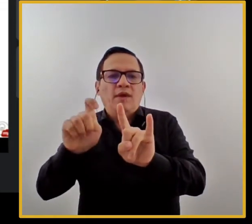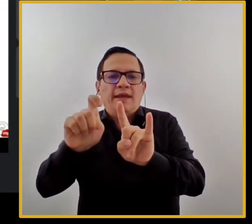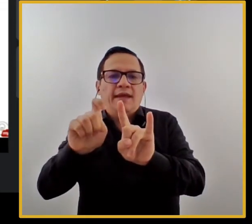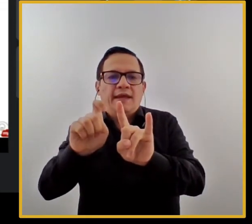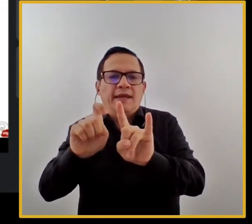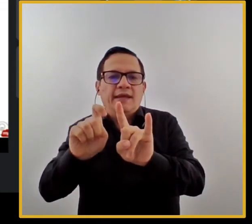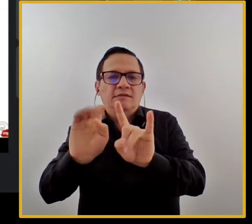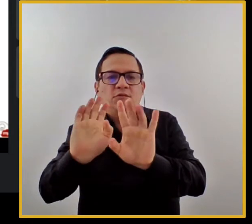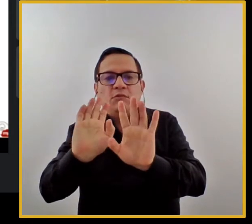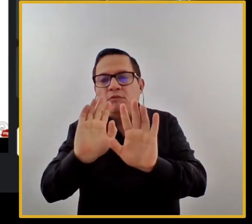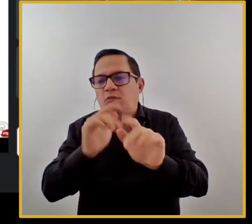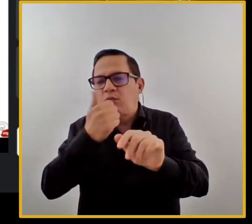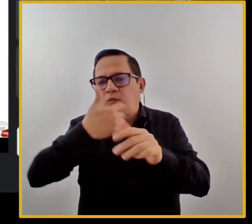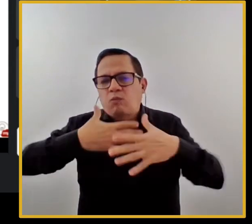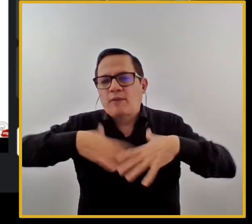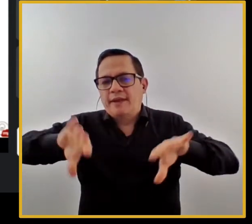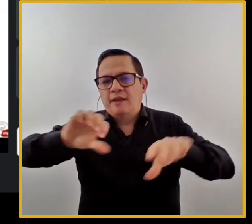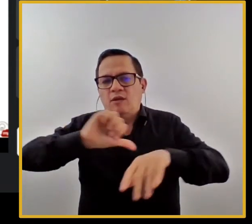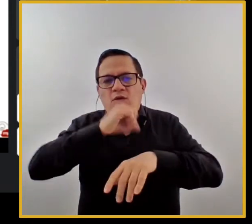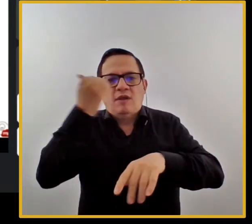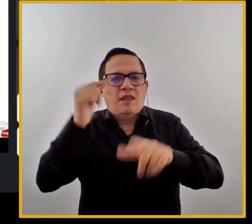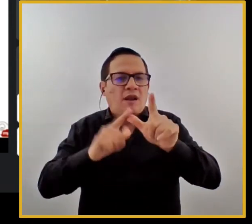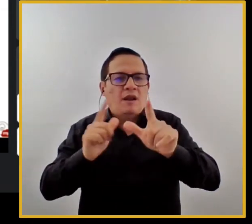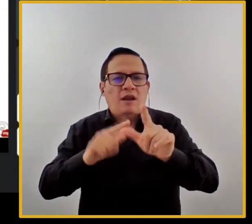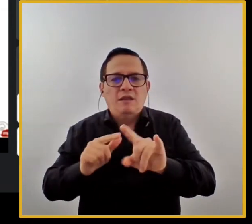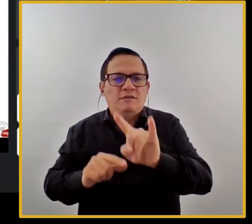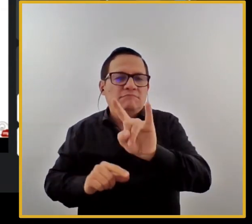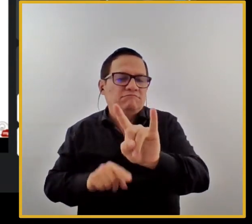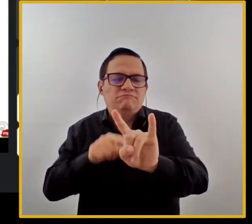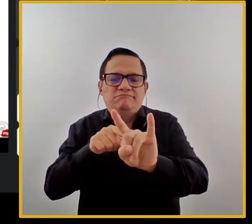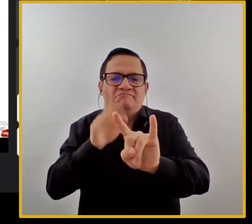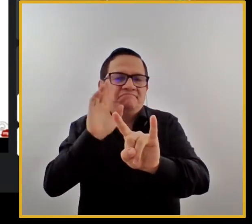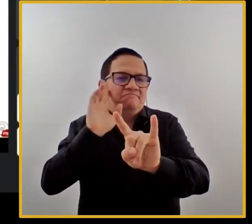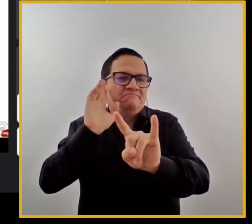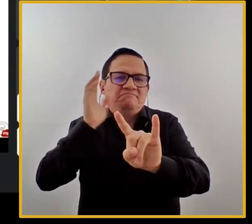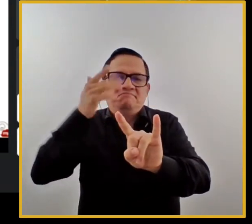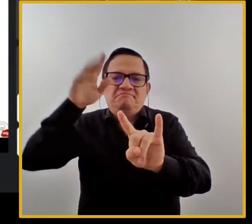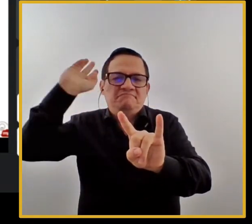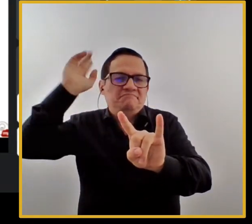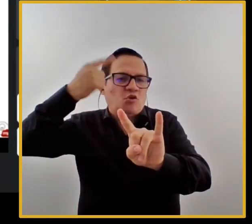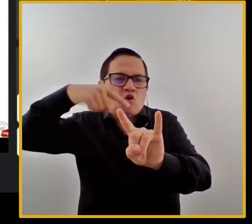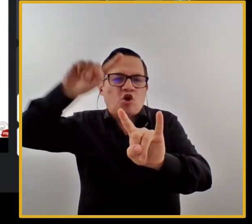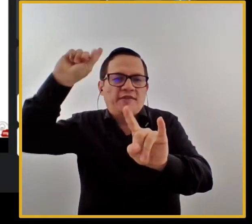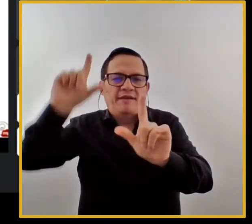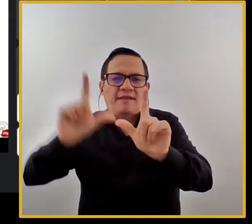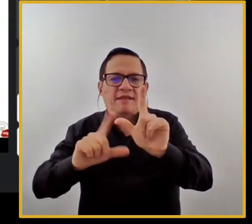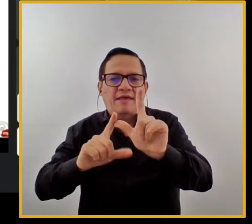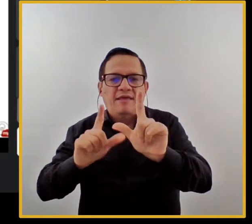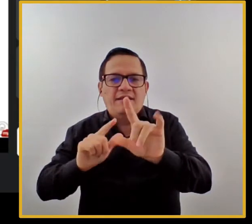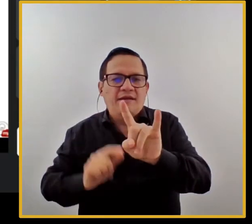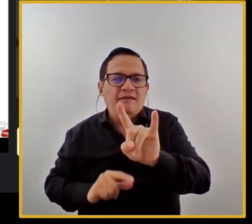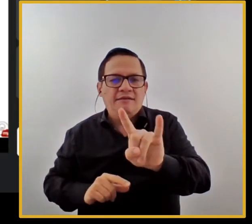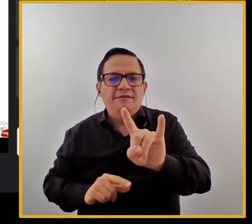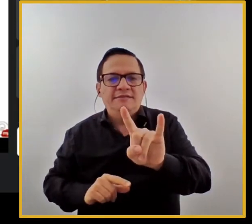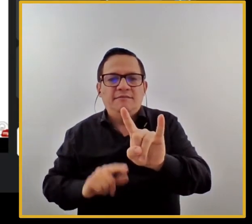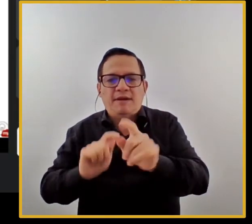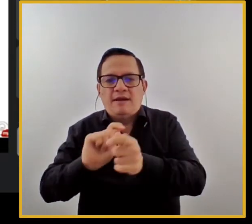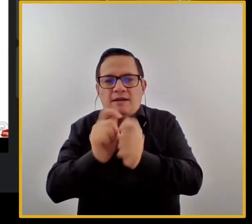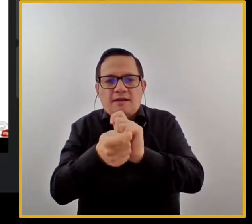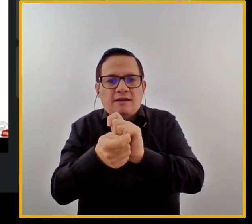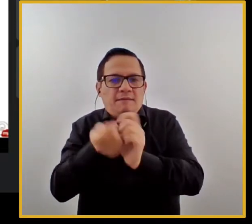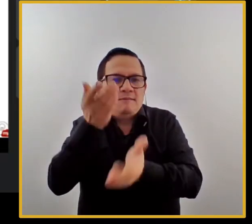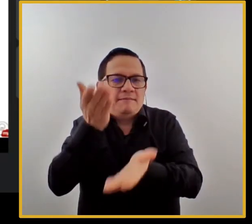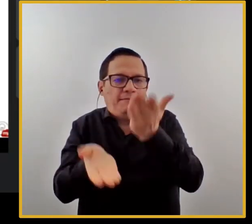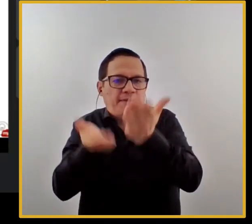cualquier letra allí que podemos tomar, ¿cierto? Puede ser otra letra para poder hacer ese cambio de